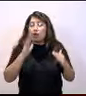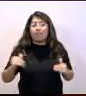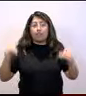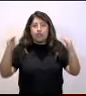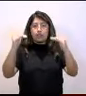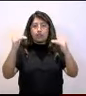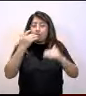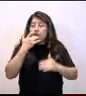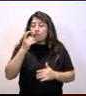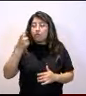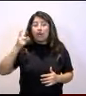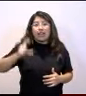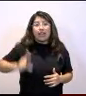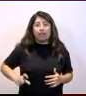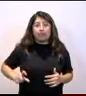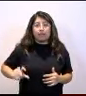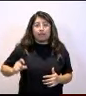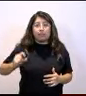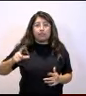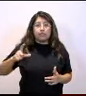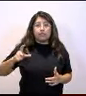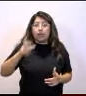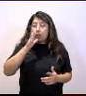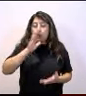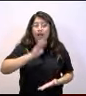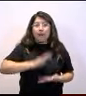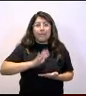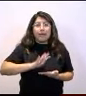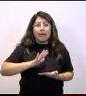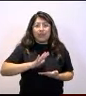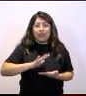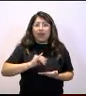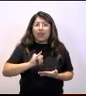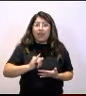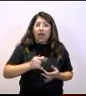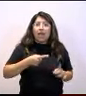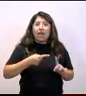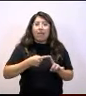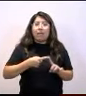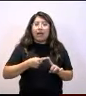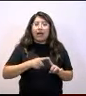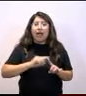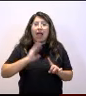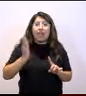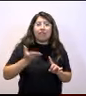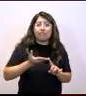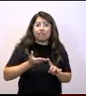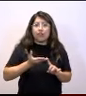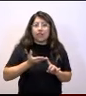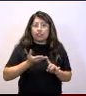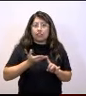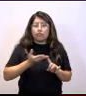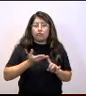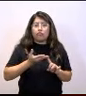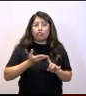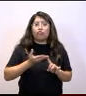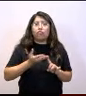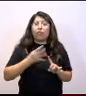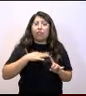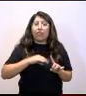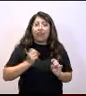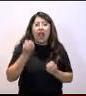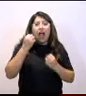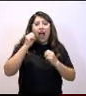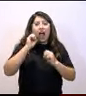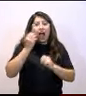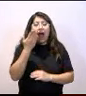que son quienes precisamente tienen mayor capacidad de absorción de los terribles efectos de la inflación y, por lo tanto, de la